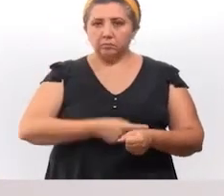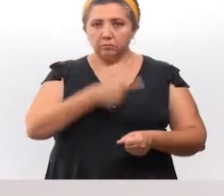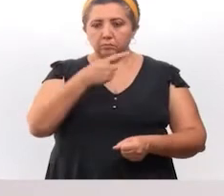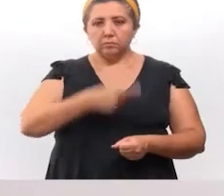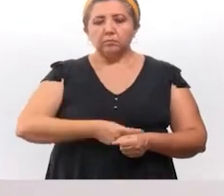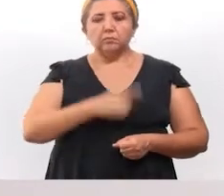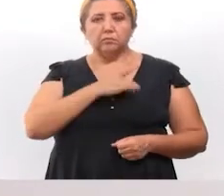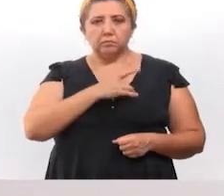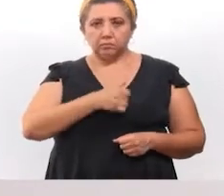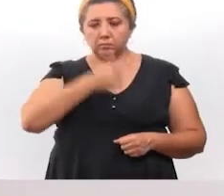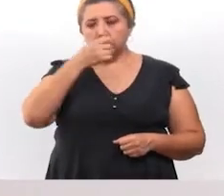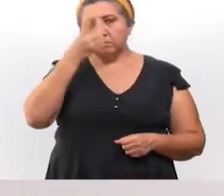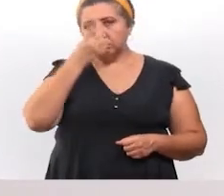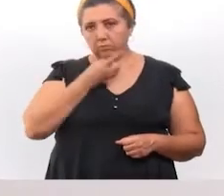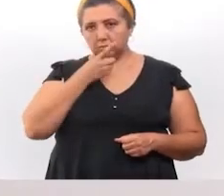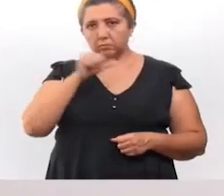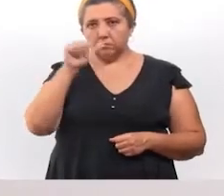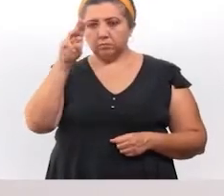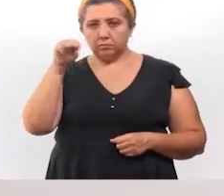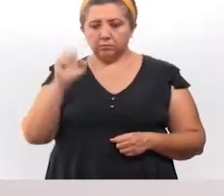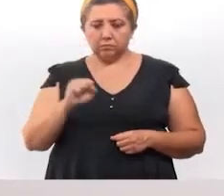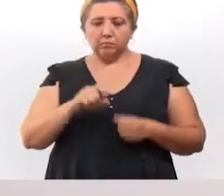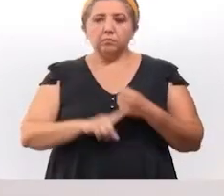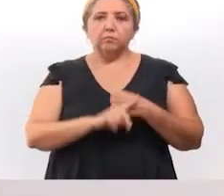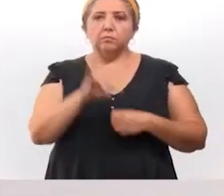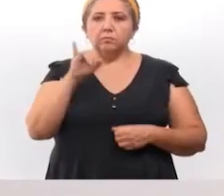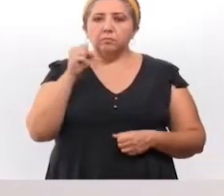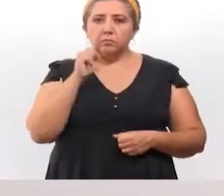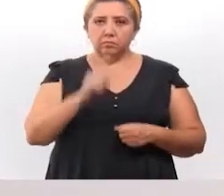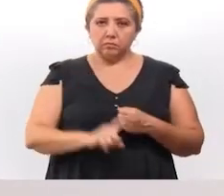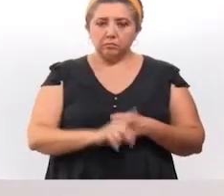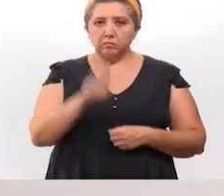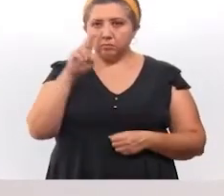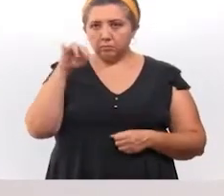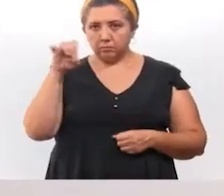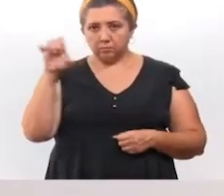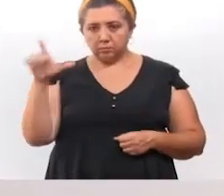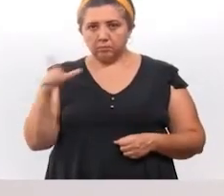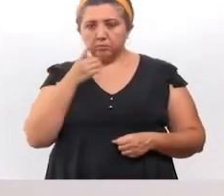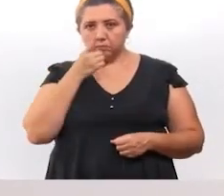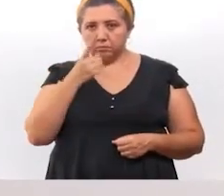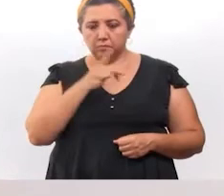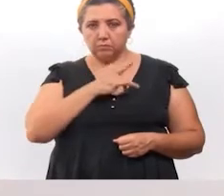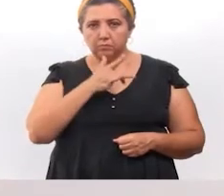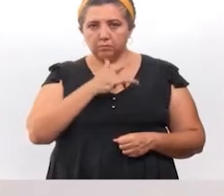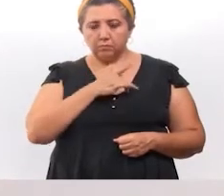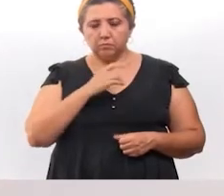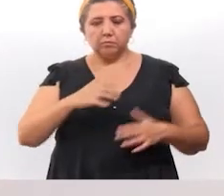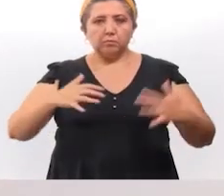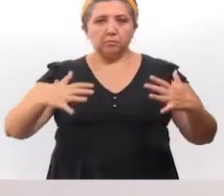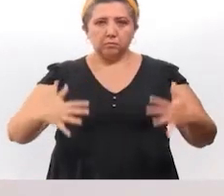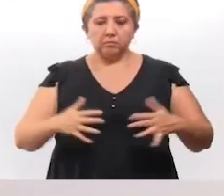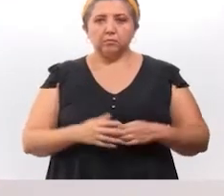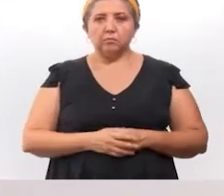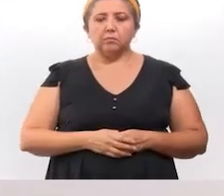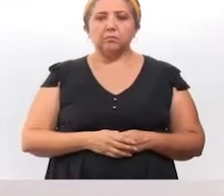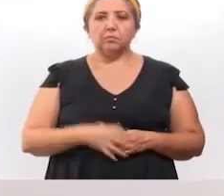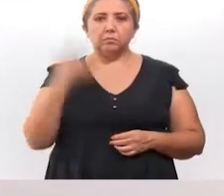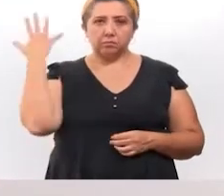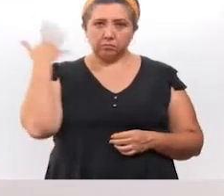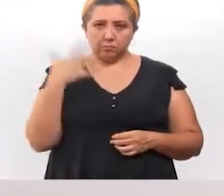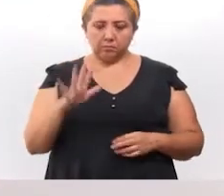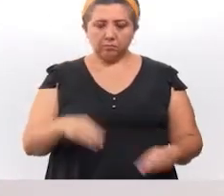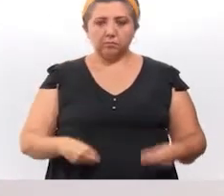hipertensión arterial, diabetes, asma, inmunosupresión, insuficiencia renal crónica, cardiopatía y obesidad.